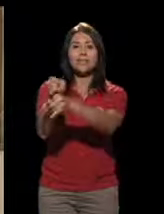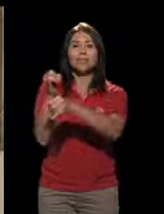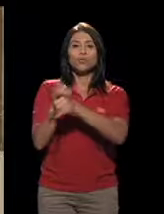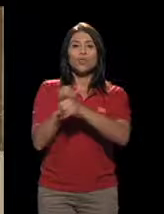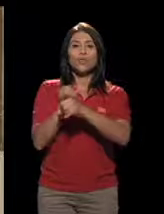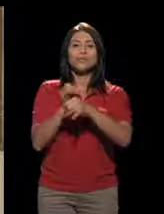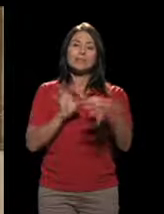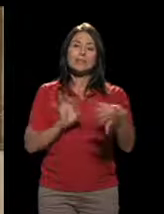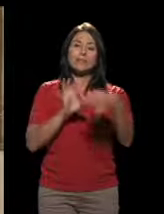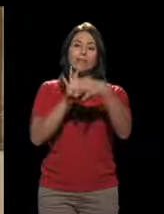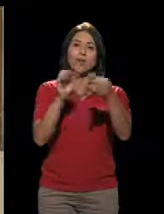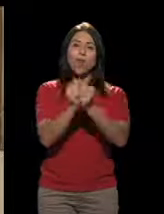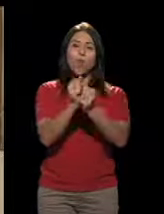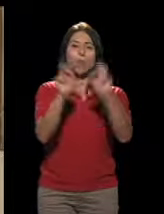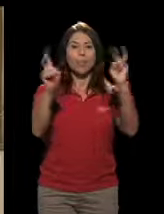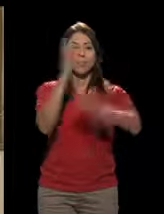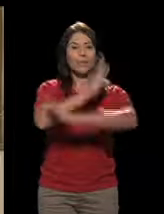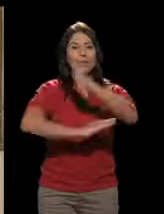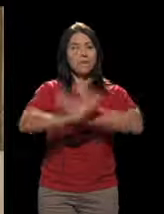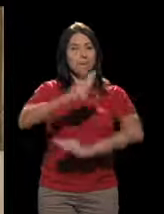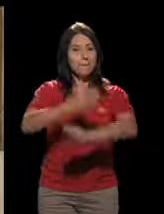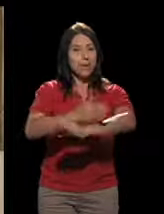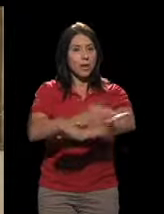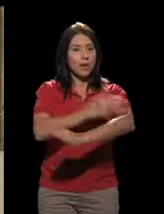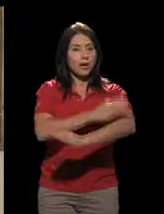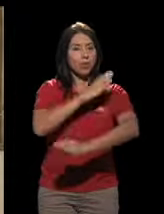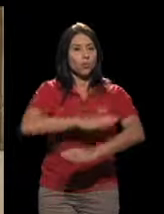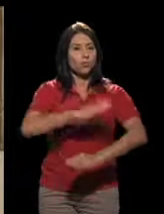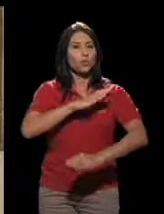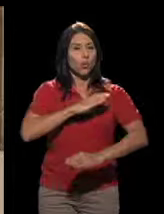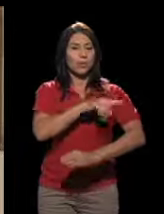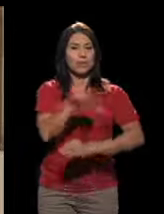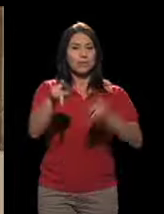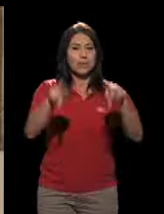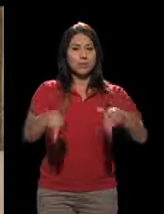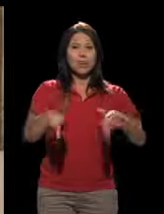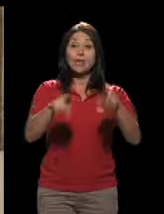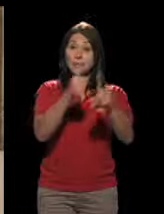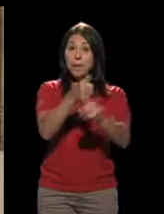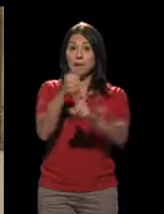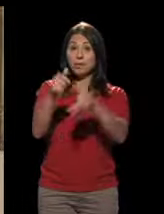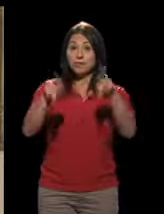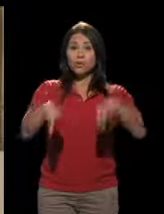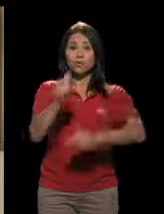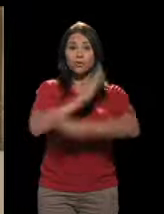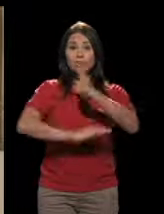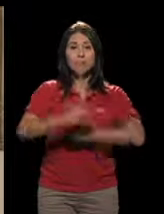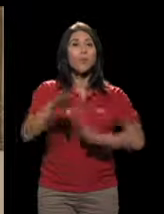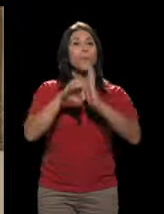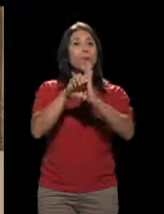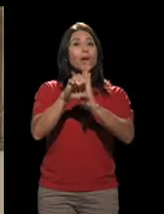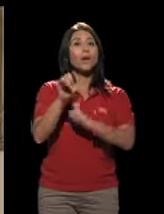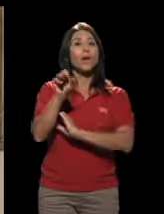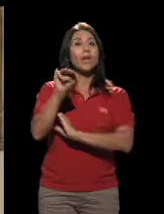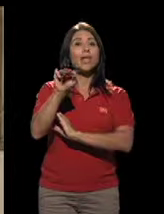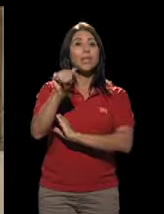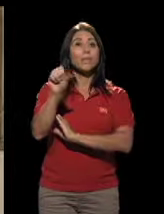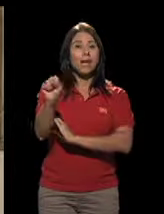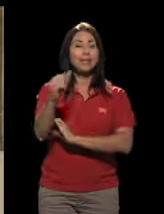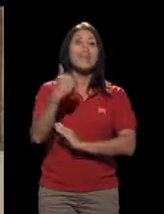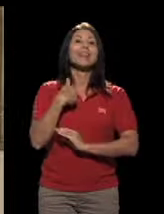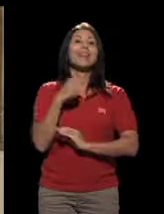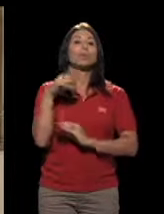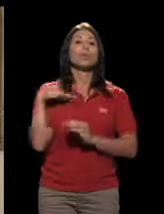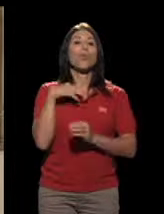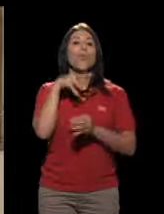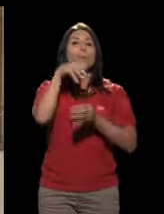ver con el quehacer de la discapacidad y el mejoramiento de las condiciones, personas con discapacidad. Por ejemplo, en el IMAS tenemos un